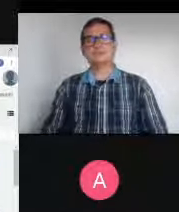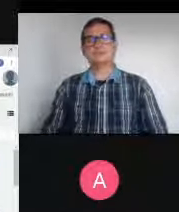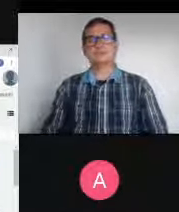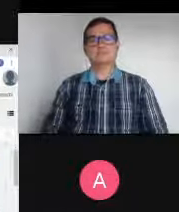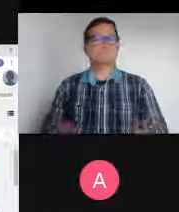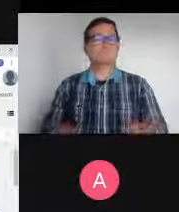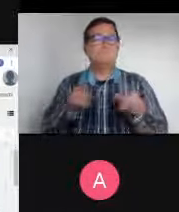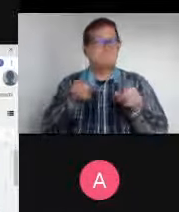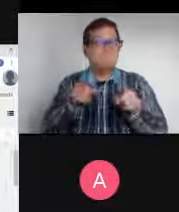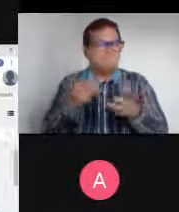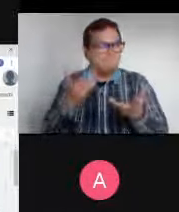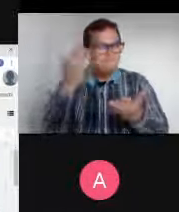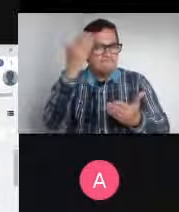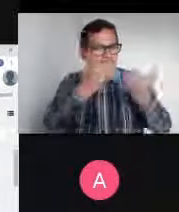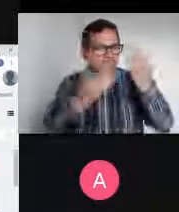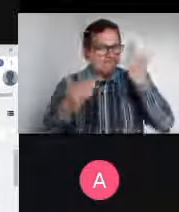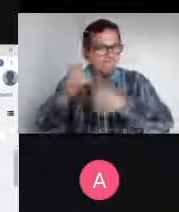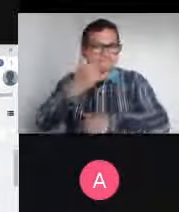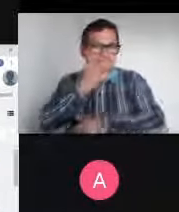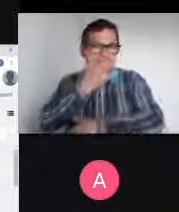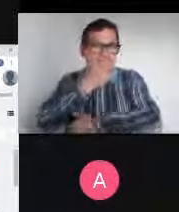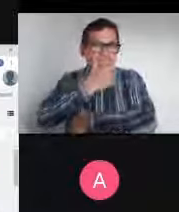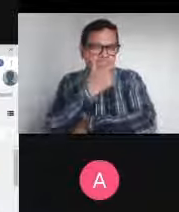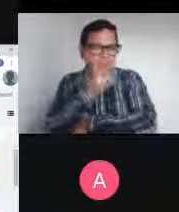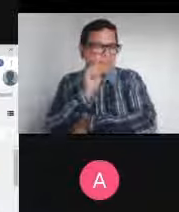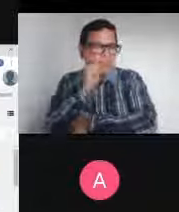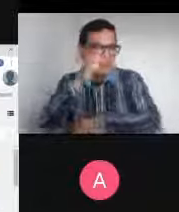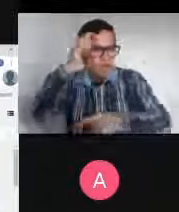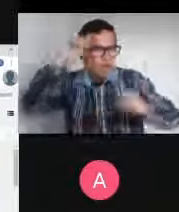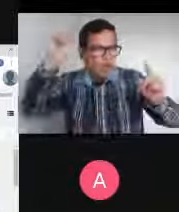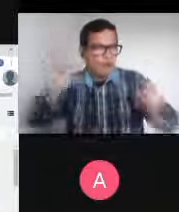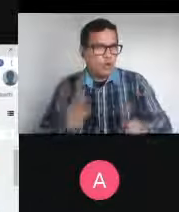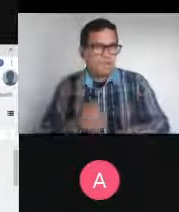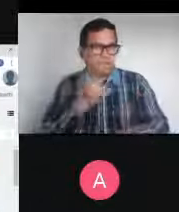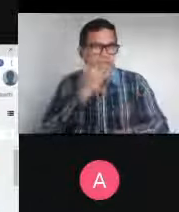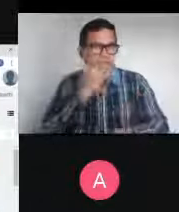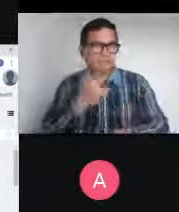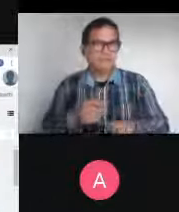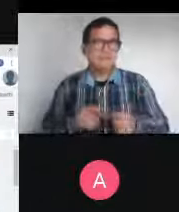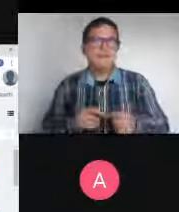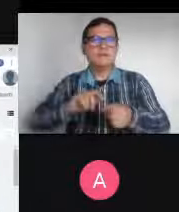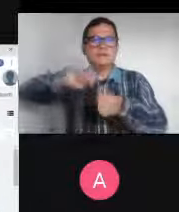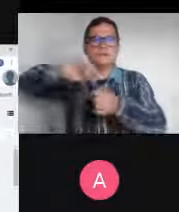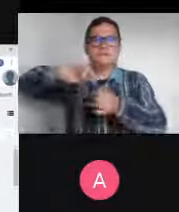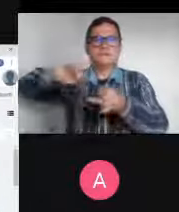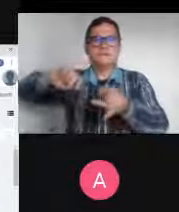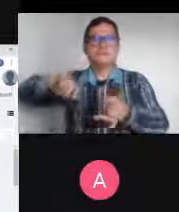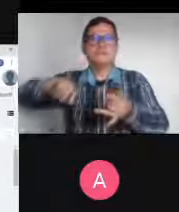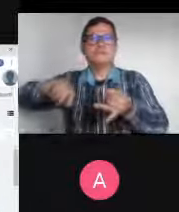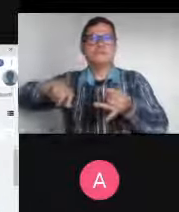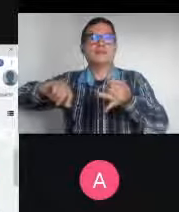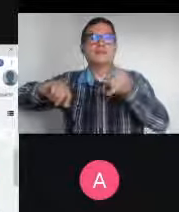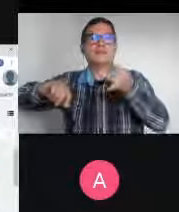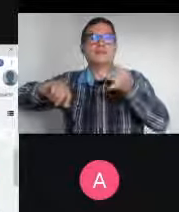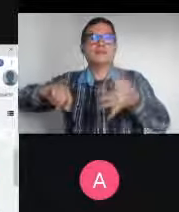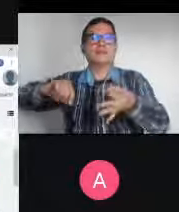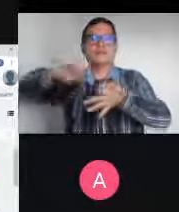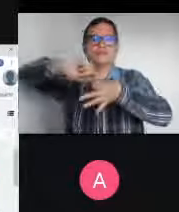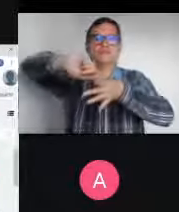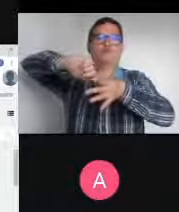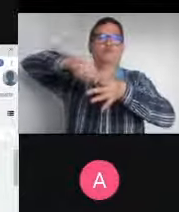entonces la idea es que ustedes analicen y pues coloquen esas conclusiones. ¿Qué hace el potenciómetro? ¿Qué hace la fotocelda? E